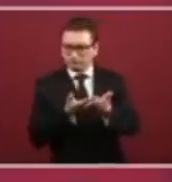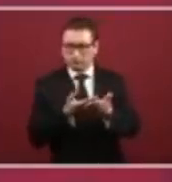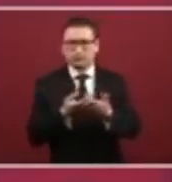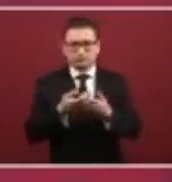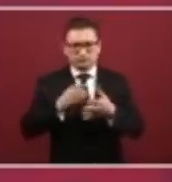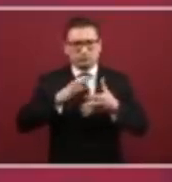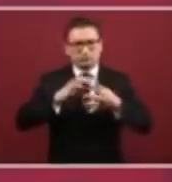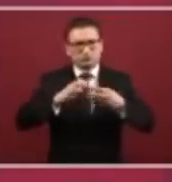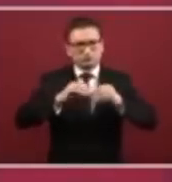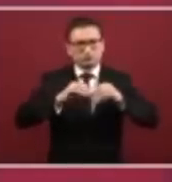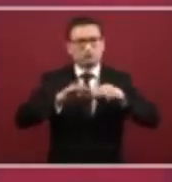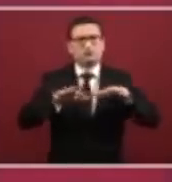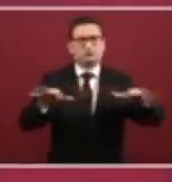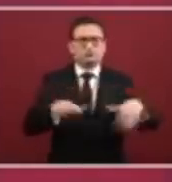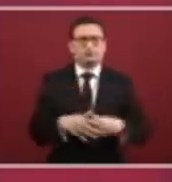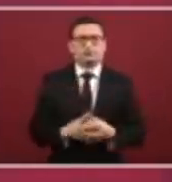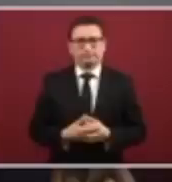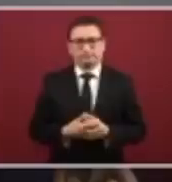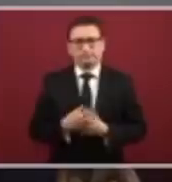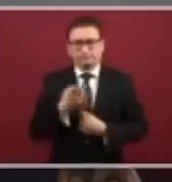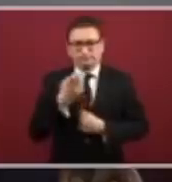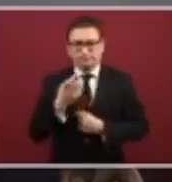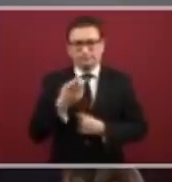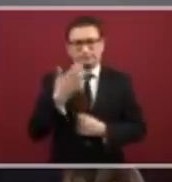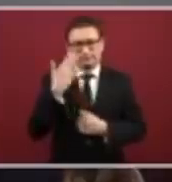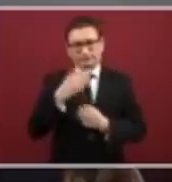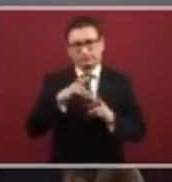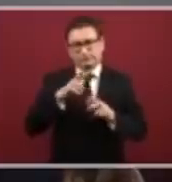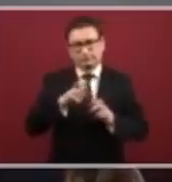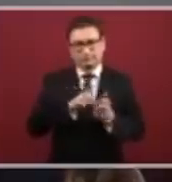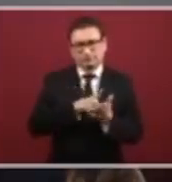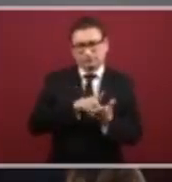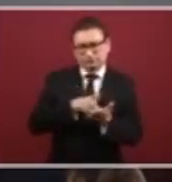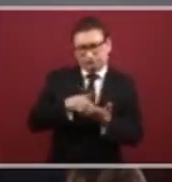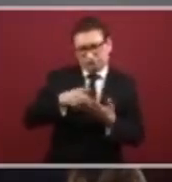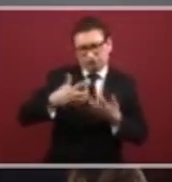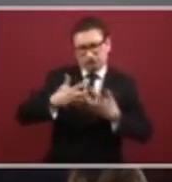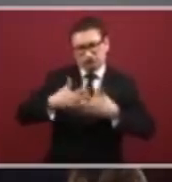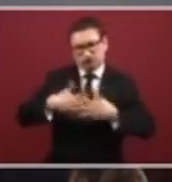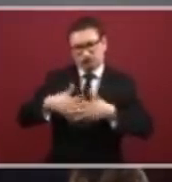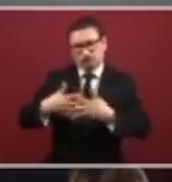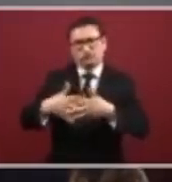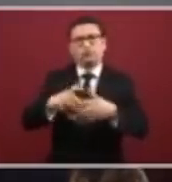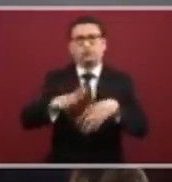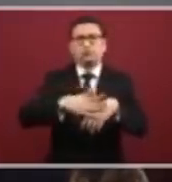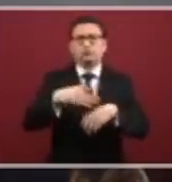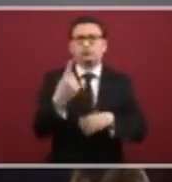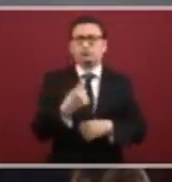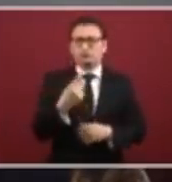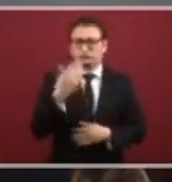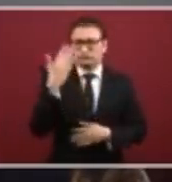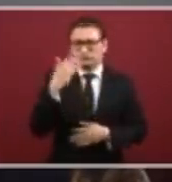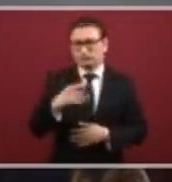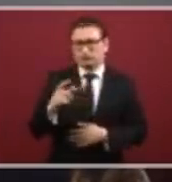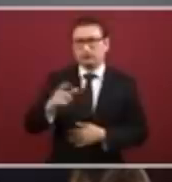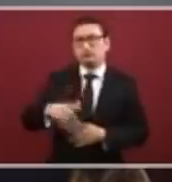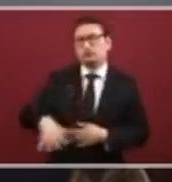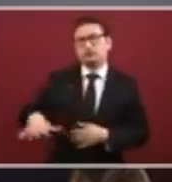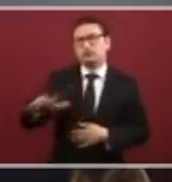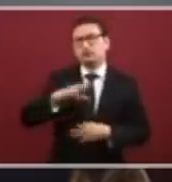declaró en el derecho industrial, porque así lo hacen todas las refinerías del